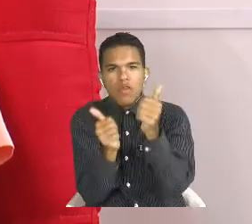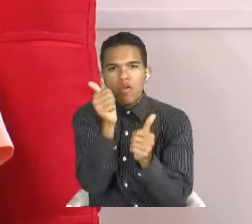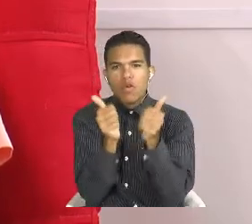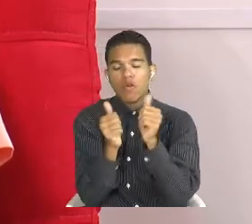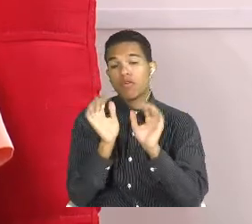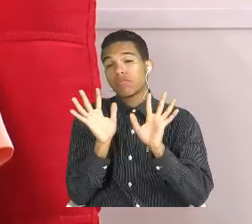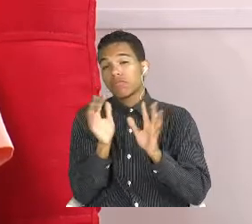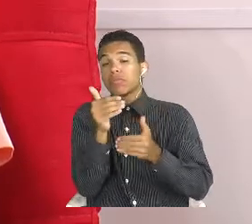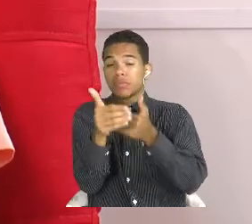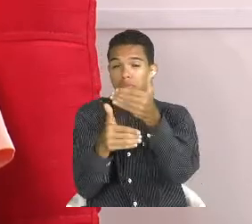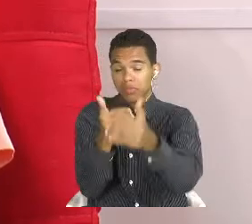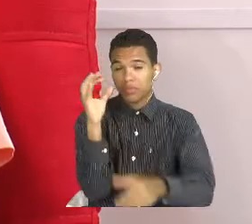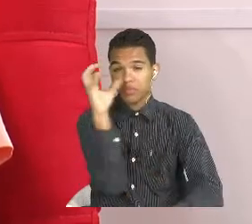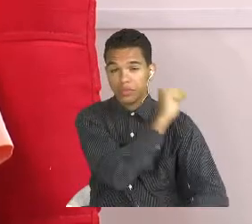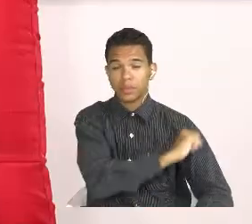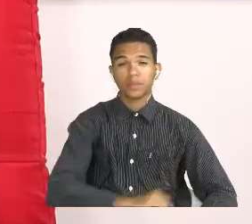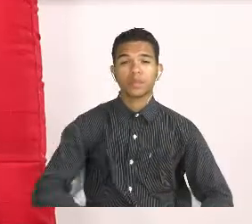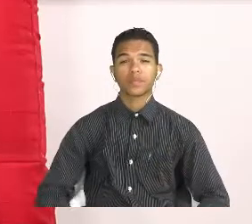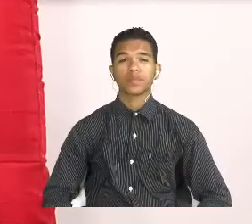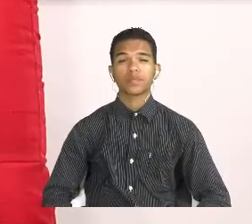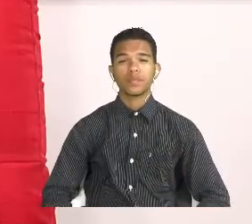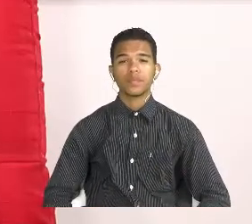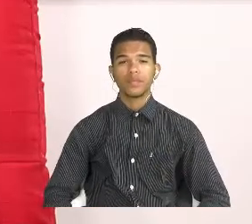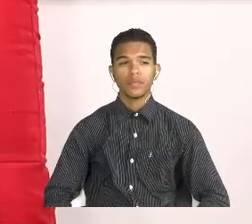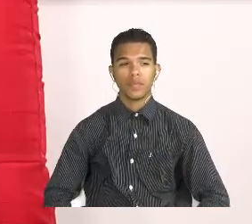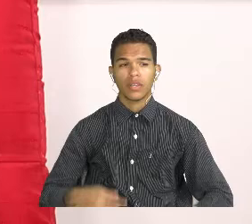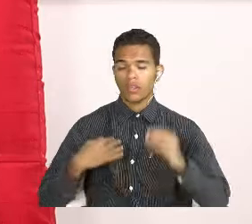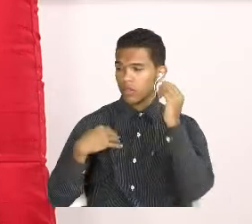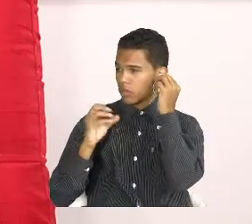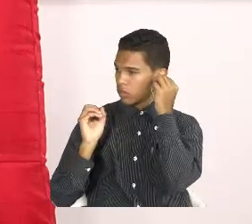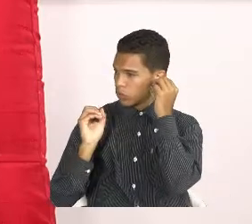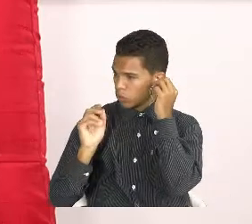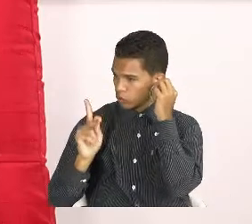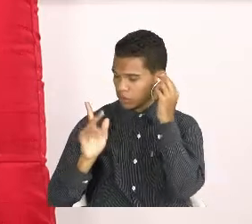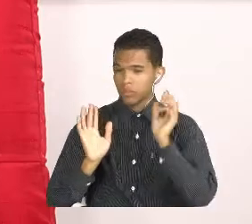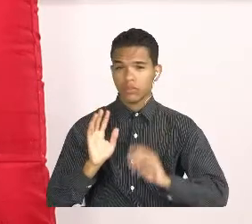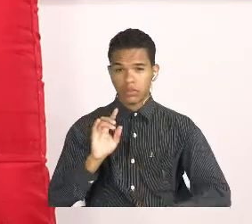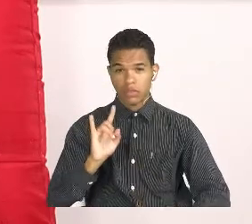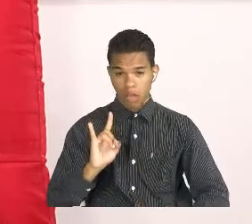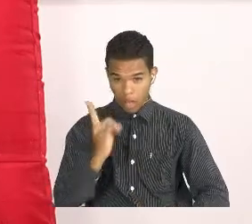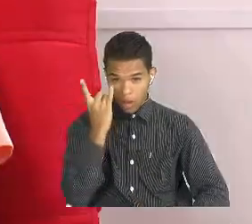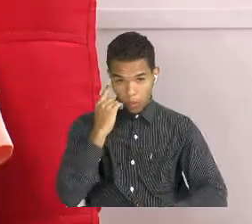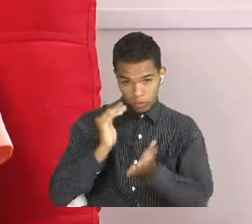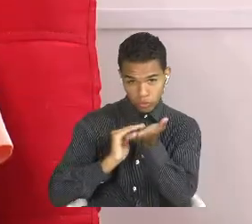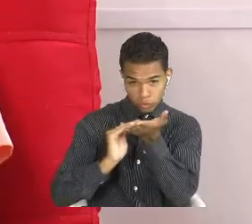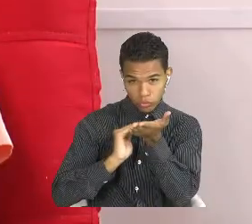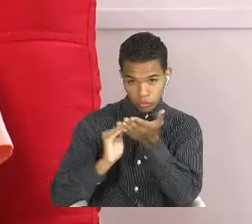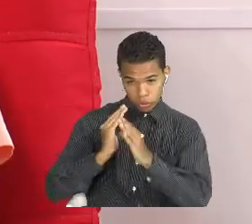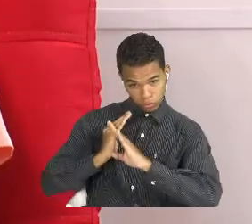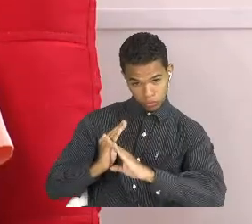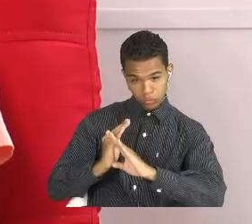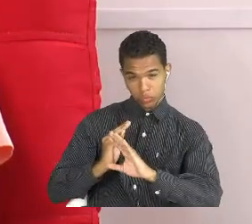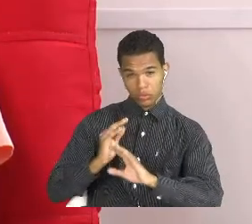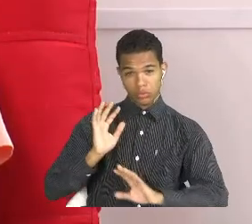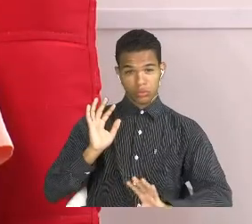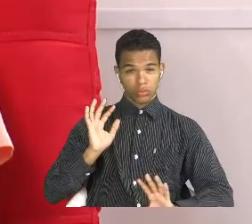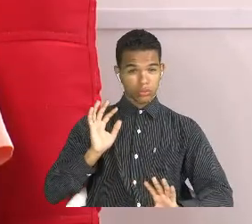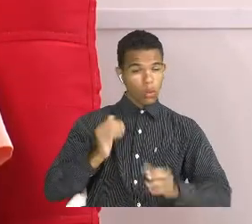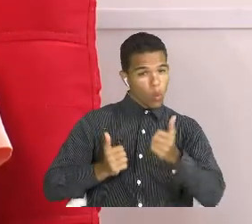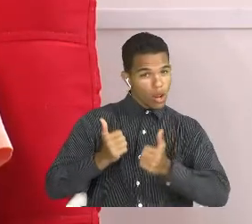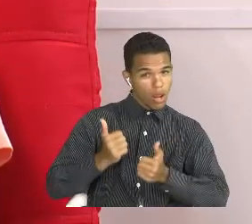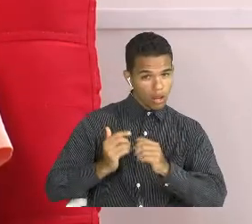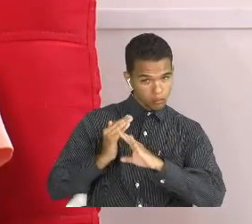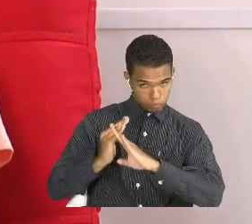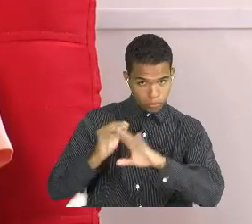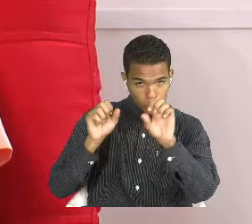una enfermedad como el glaucoma. Bueno, ¿se puede prevenir? No. ¿Mito o realidad? El glaucoma,